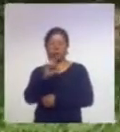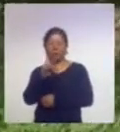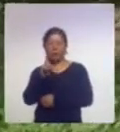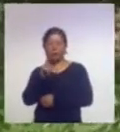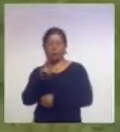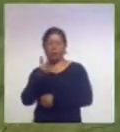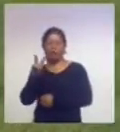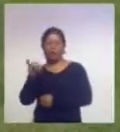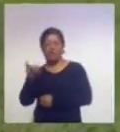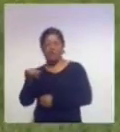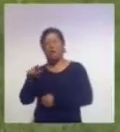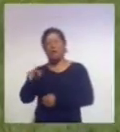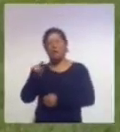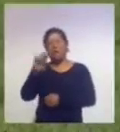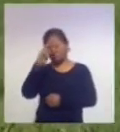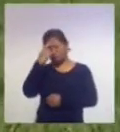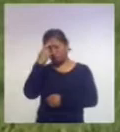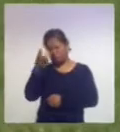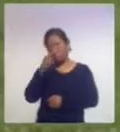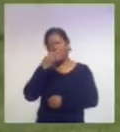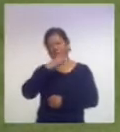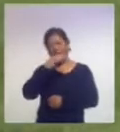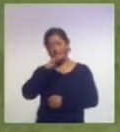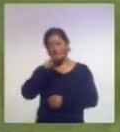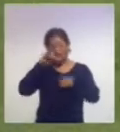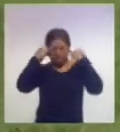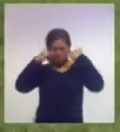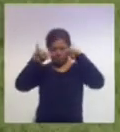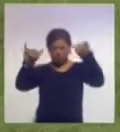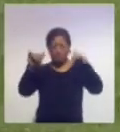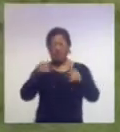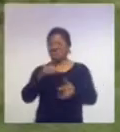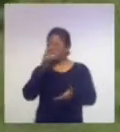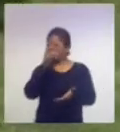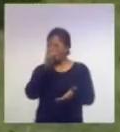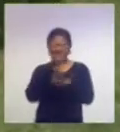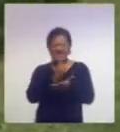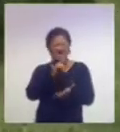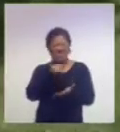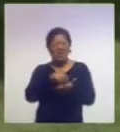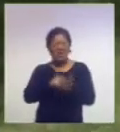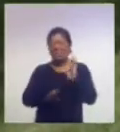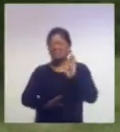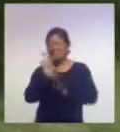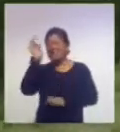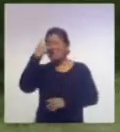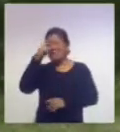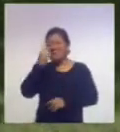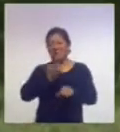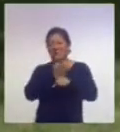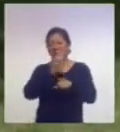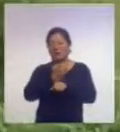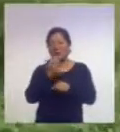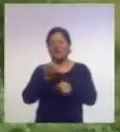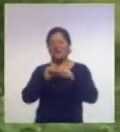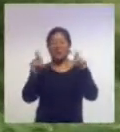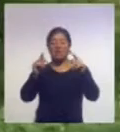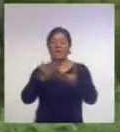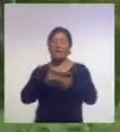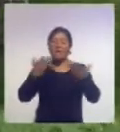de que la Fiesta Brava en Tlaxcala sigue siendo punta de lanza para el desarrollo económico de la entidad y ahora de la preservación del